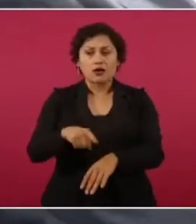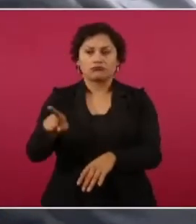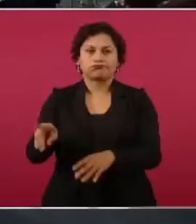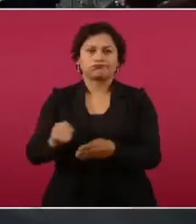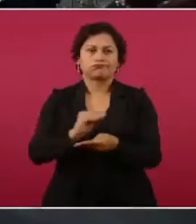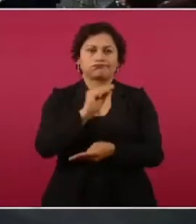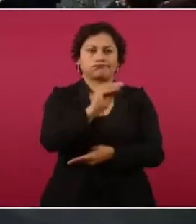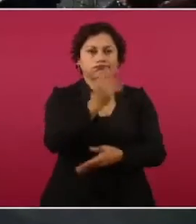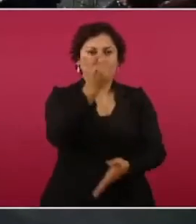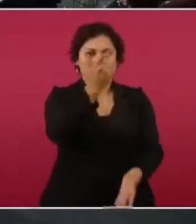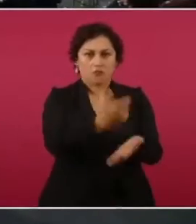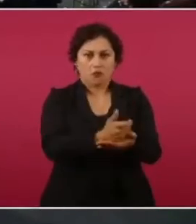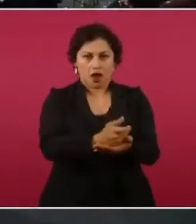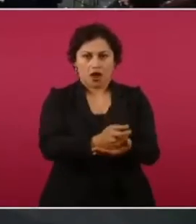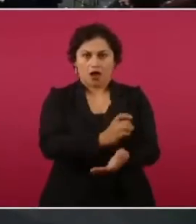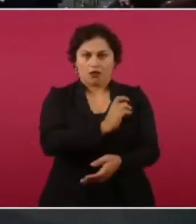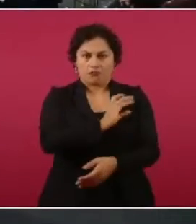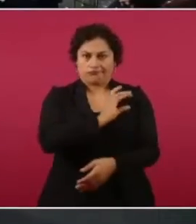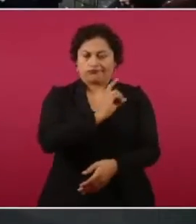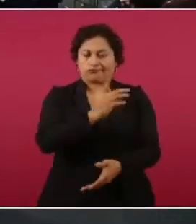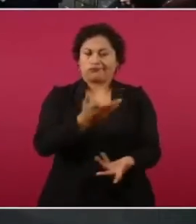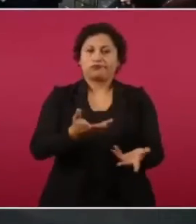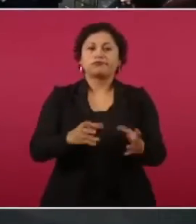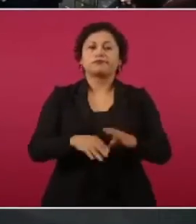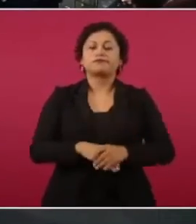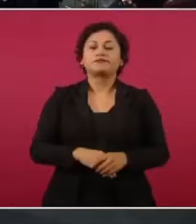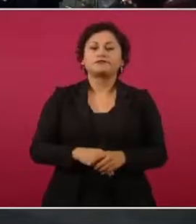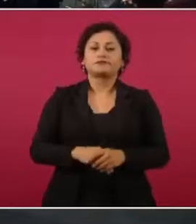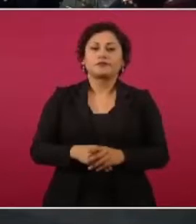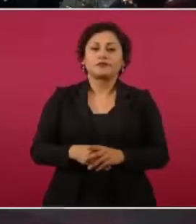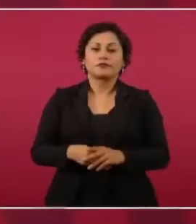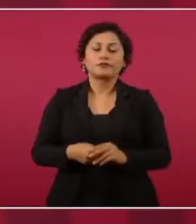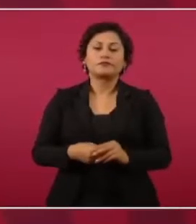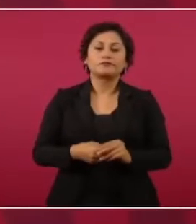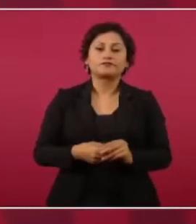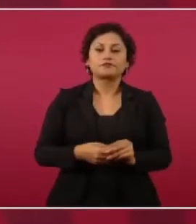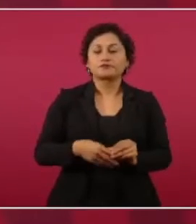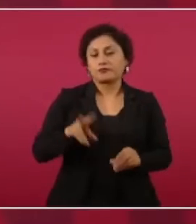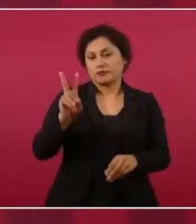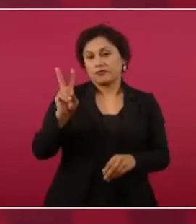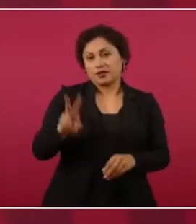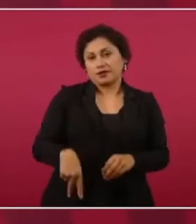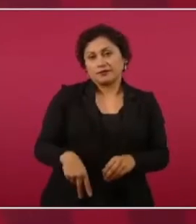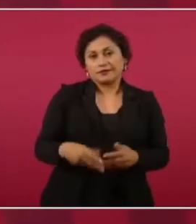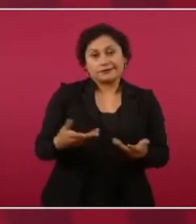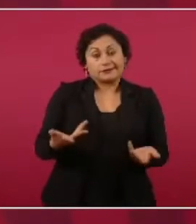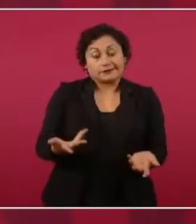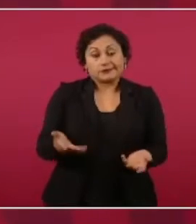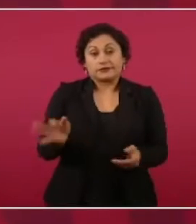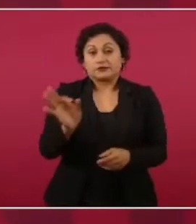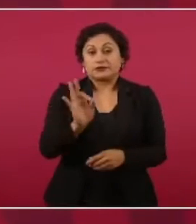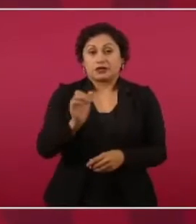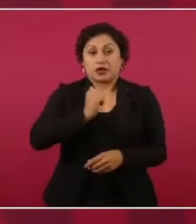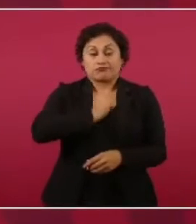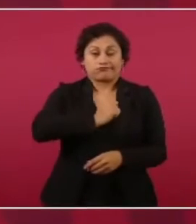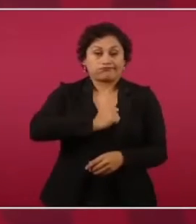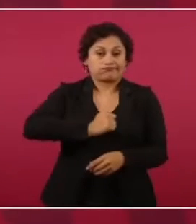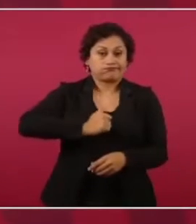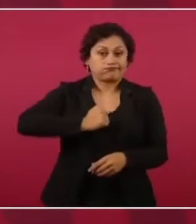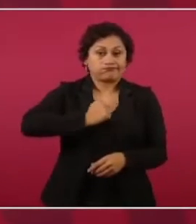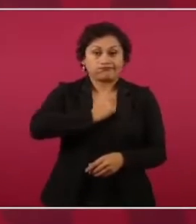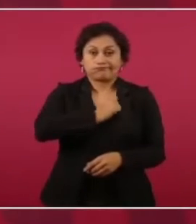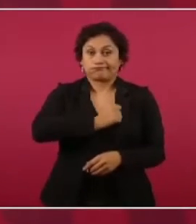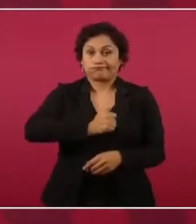mencionarlo. Sí, lo más lamentable es que haya represalias, como